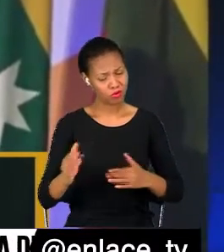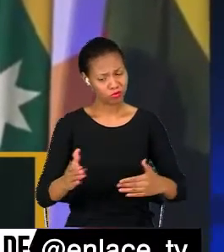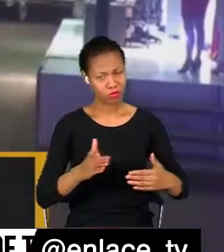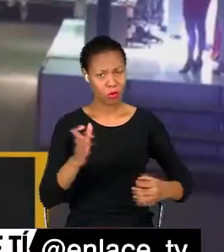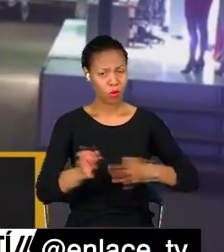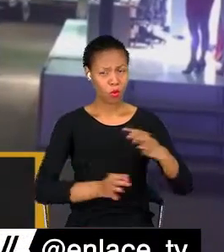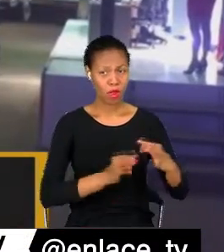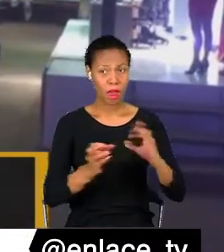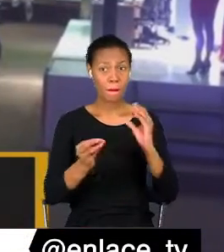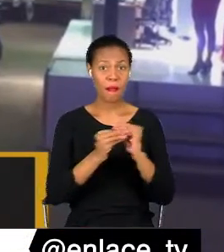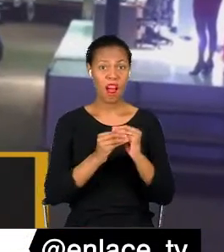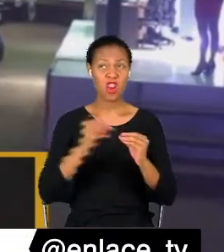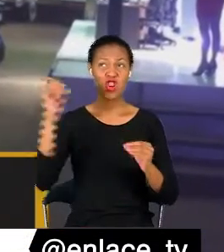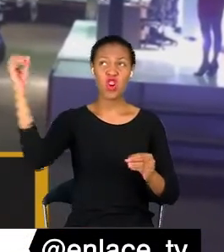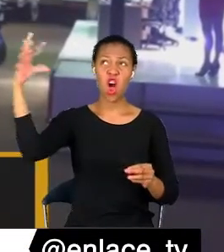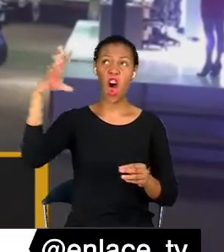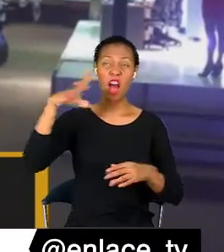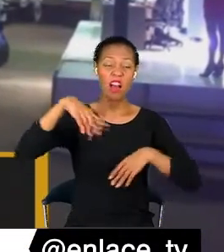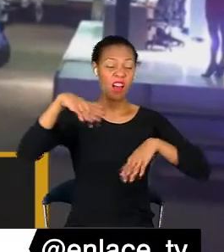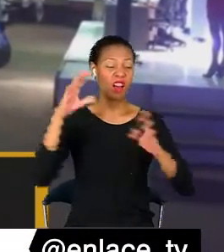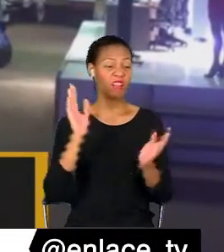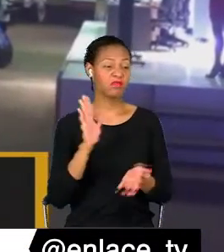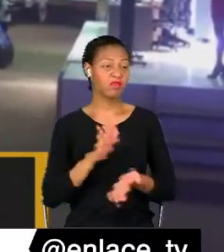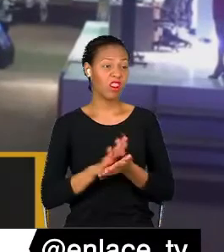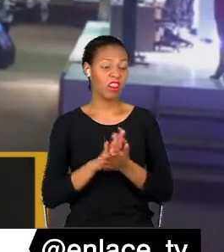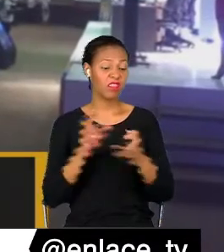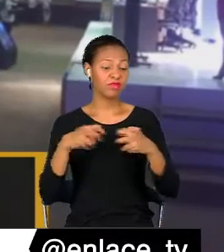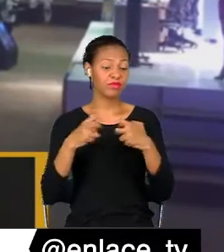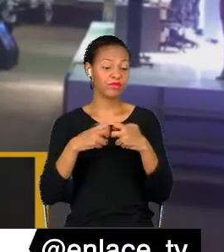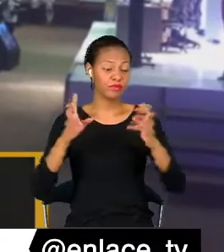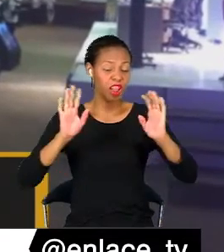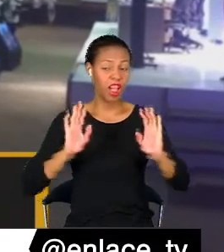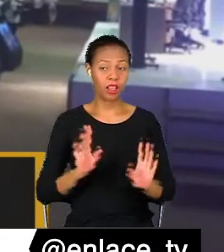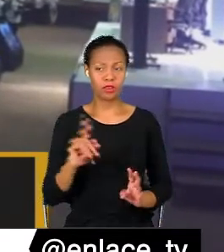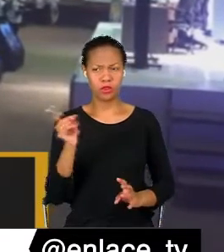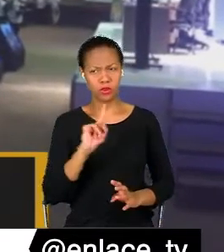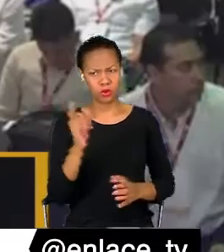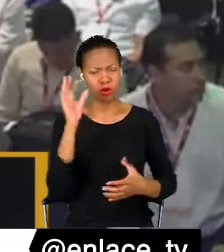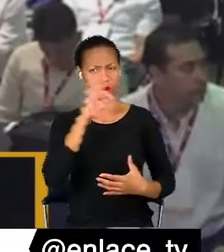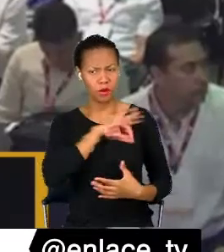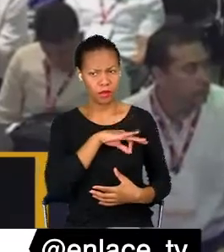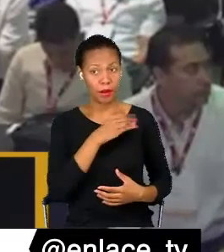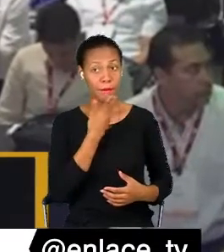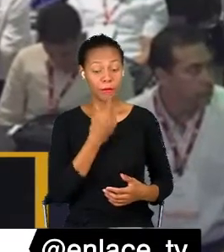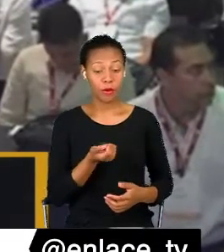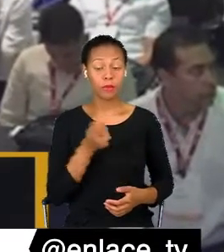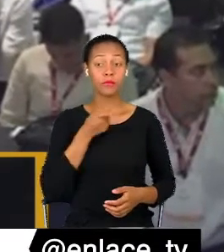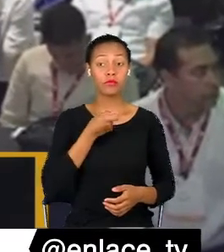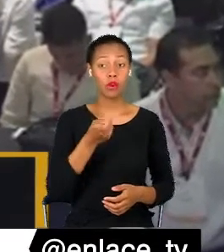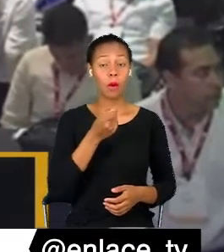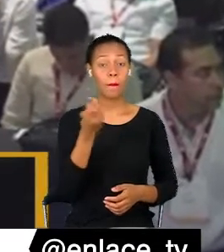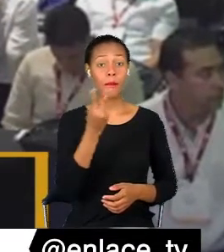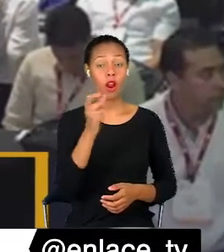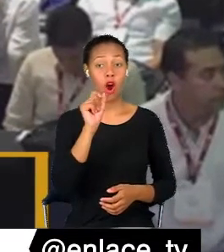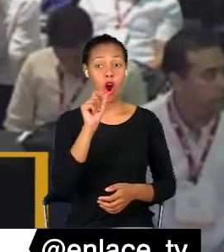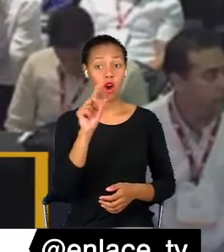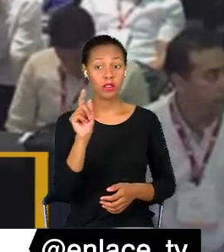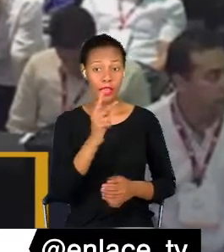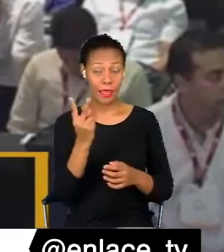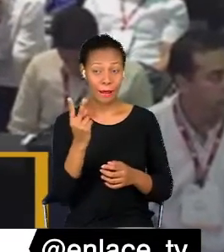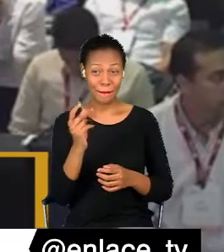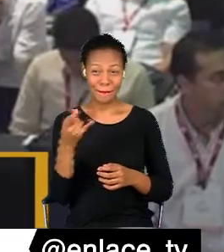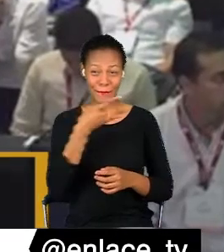el proceso de paz desde sus regiones. La nueva mesa directiva de la Federación será elegida este viernes 11 de marzo. Durante el